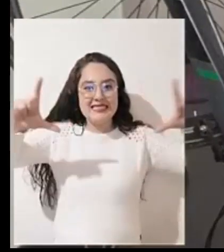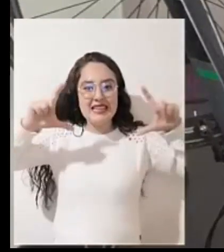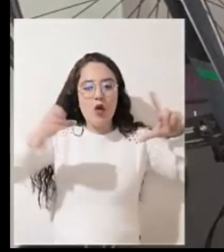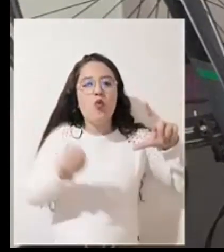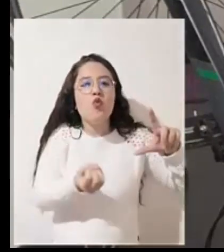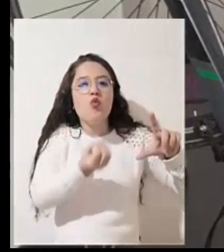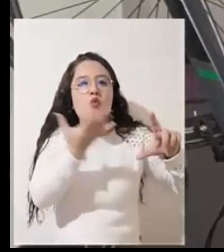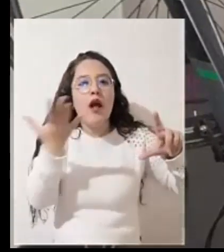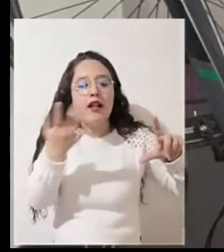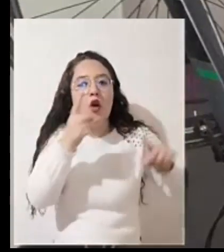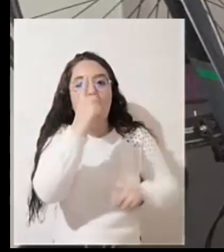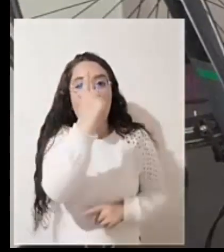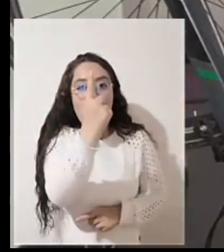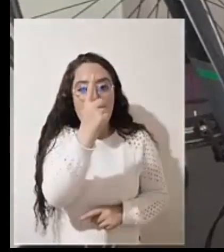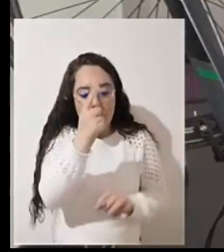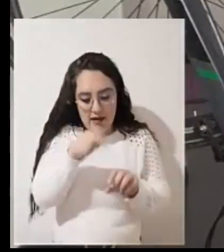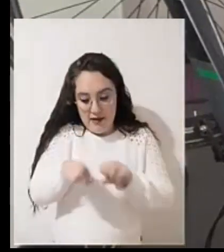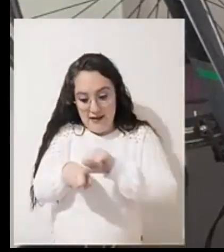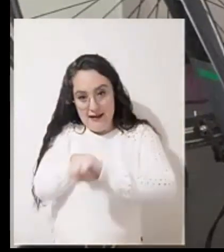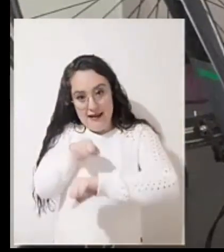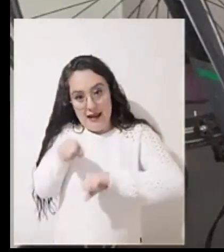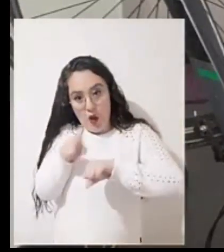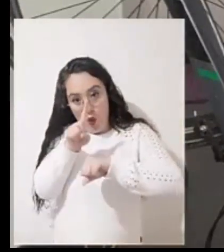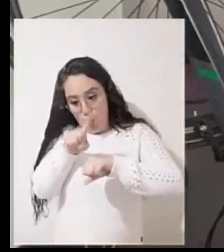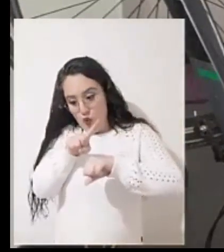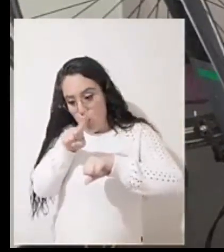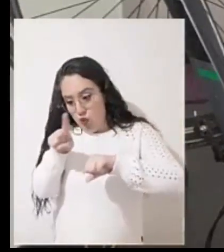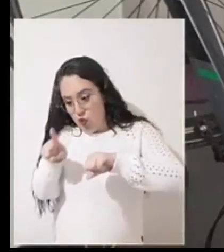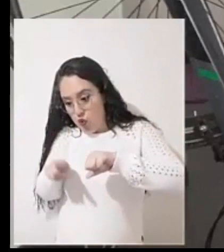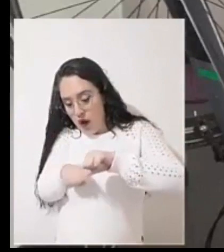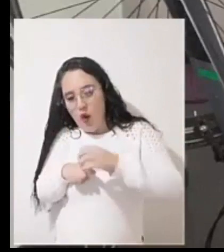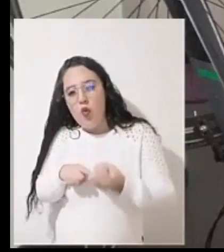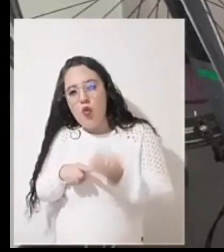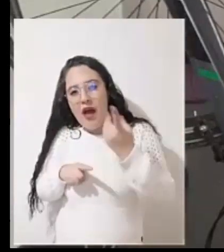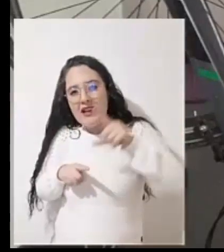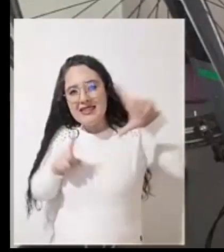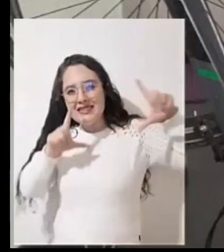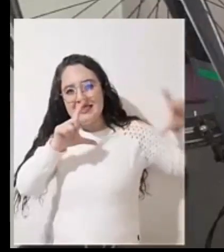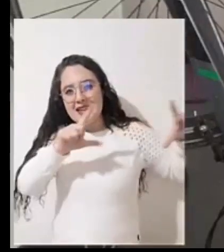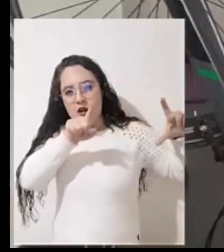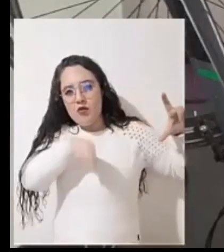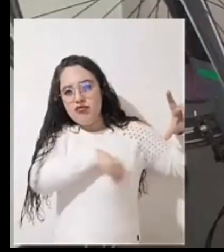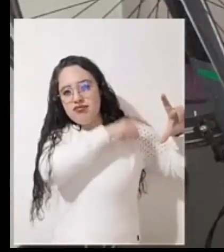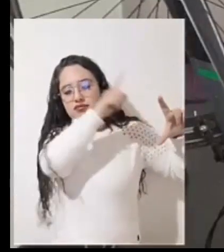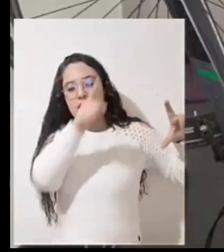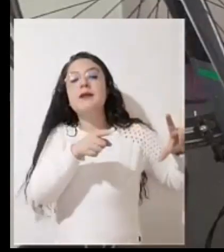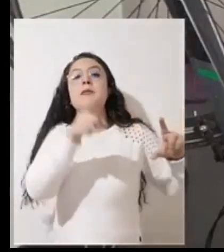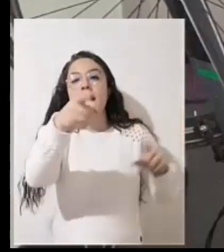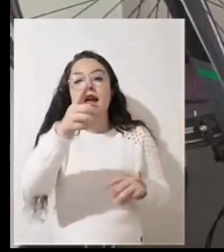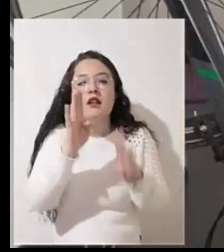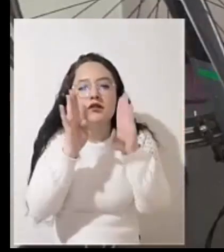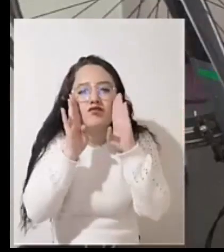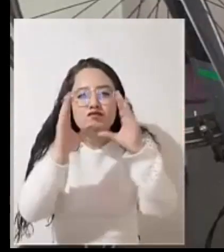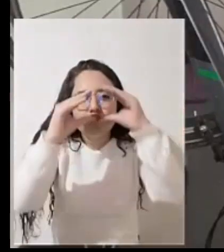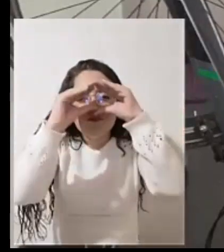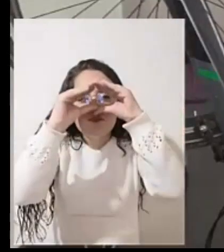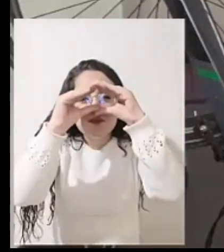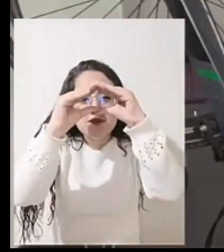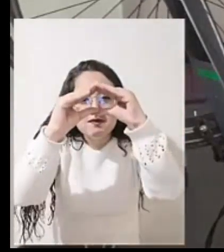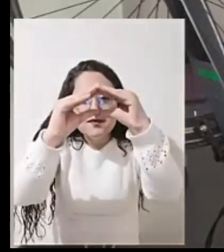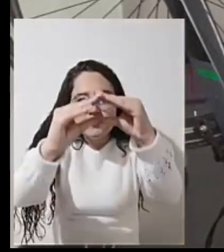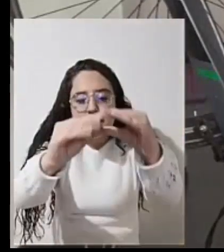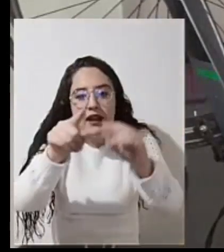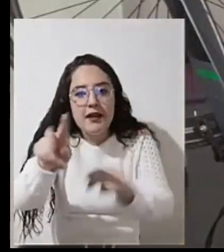atrás por una vuelta del piñón de adelante. Vamos a hacer la prueba, vamos a tomar los marcadores, concentrémonos